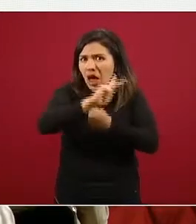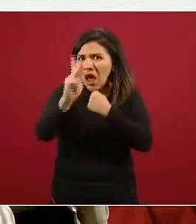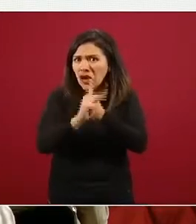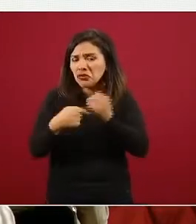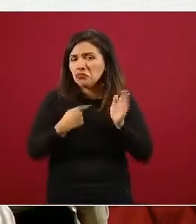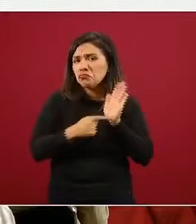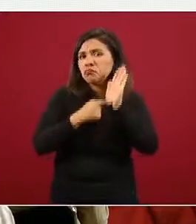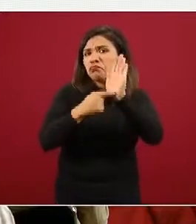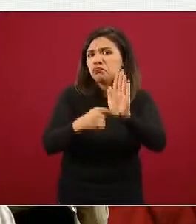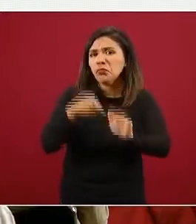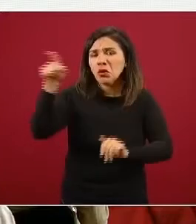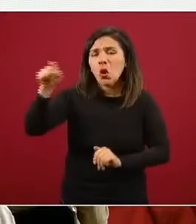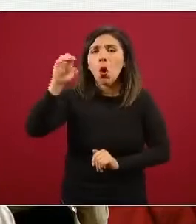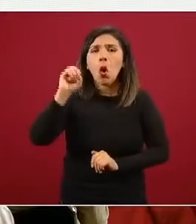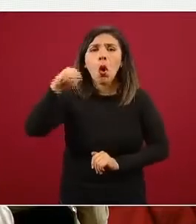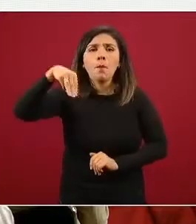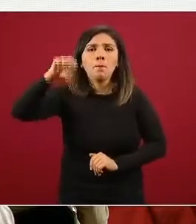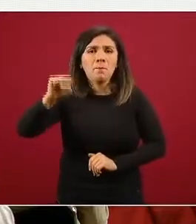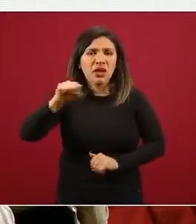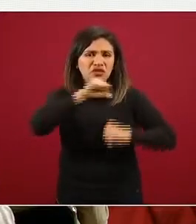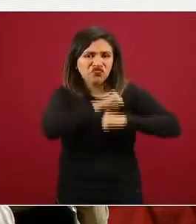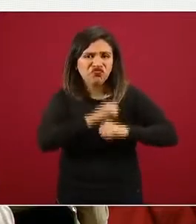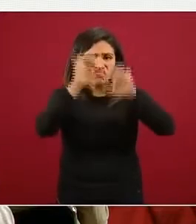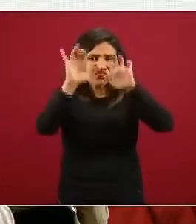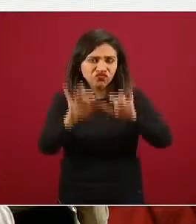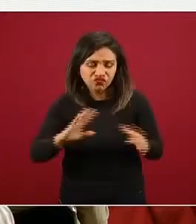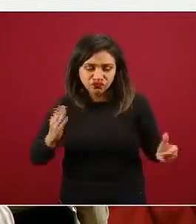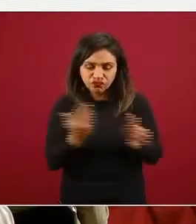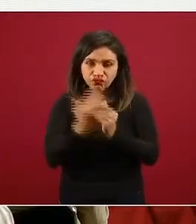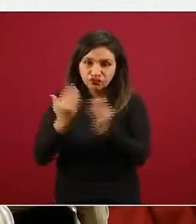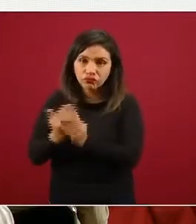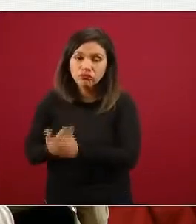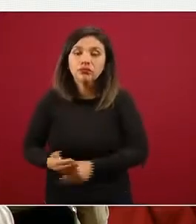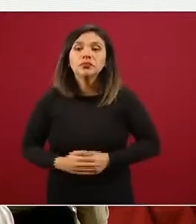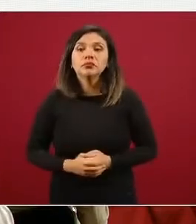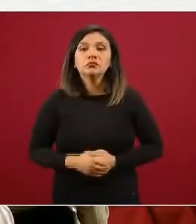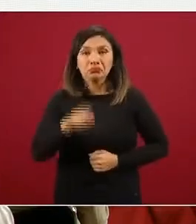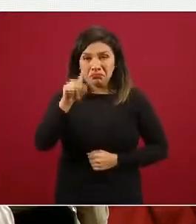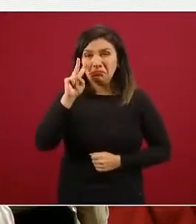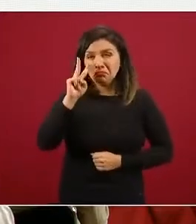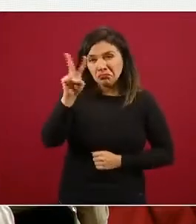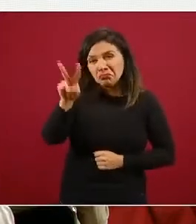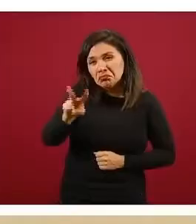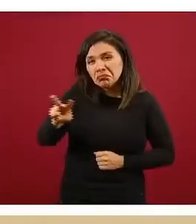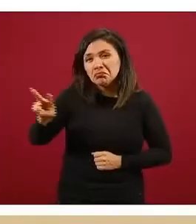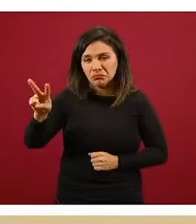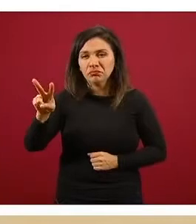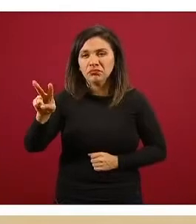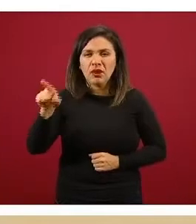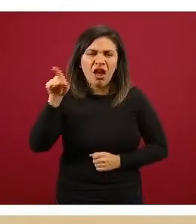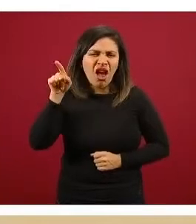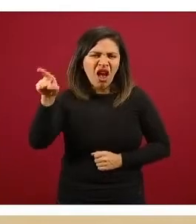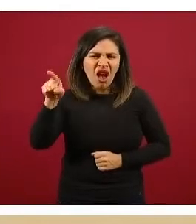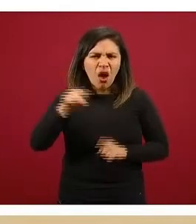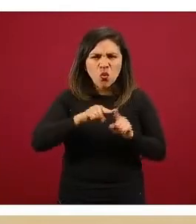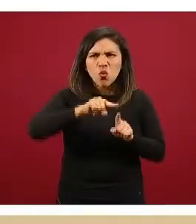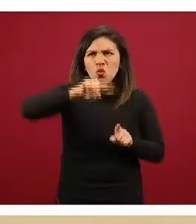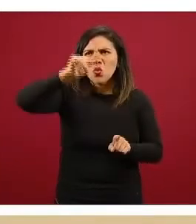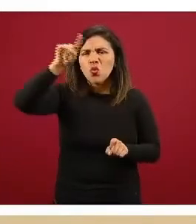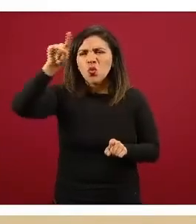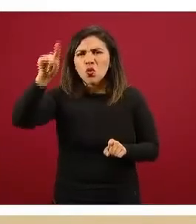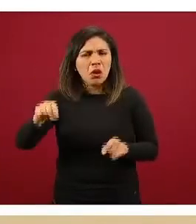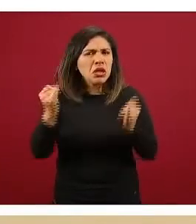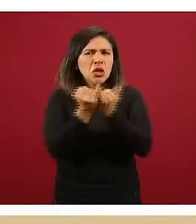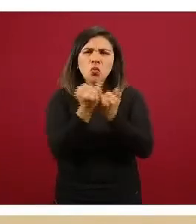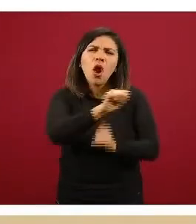los países a la Organización Mundial de la Salud. Como se puede ver, esta curva epidémica,